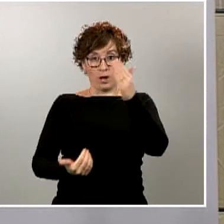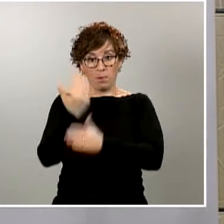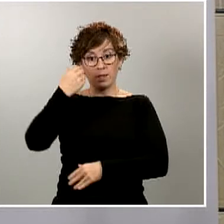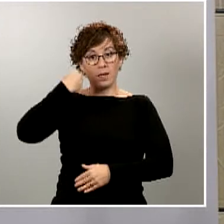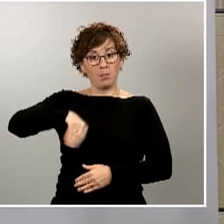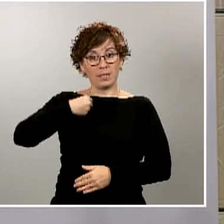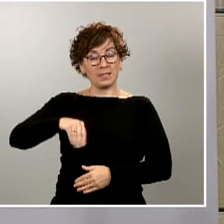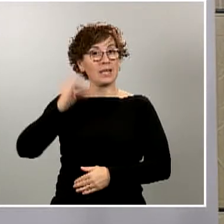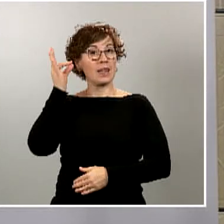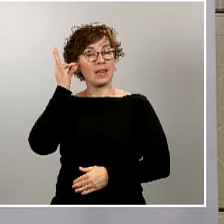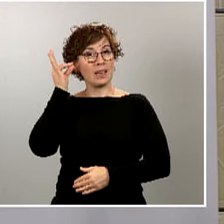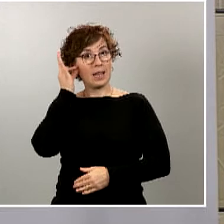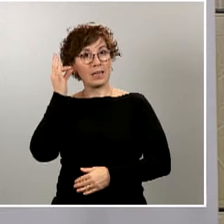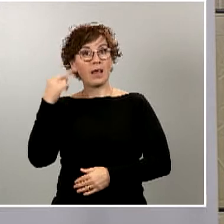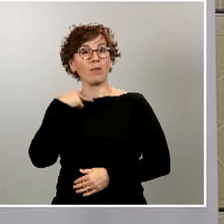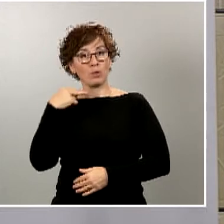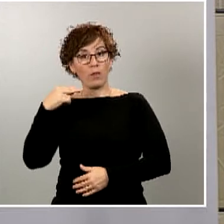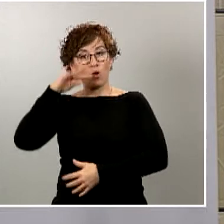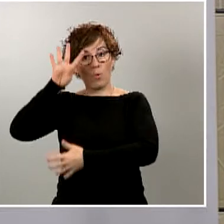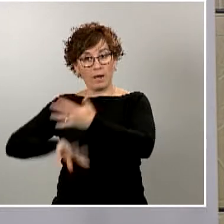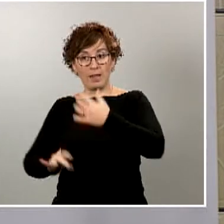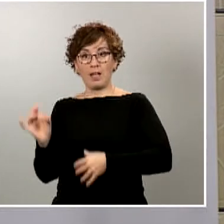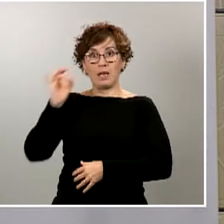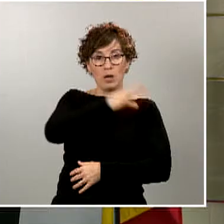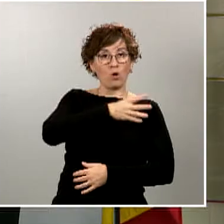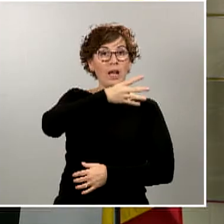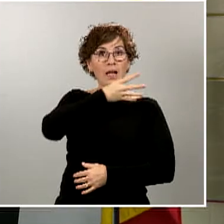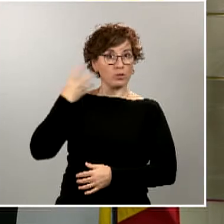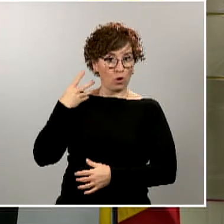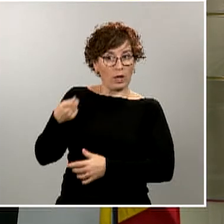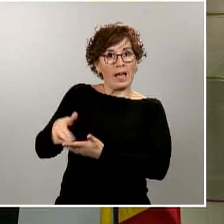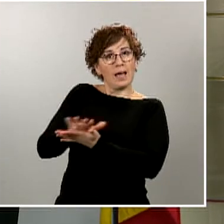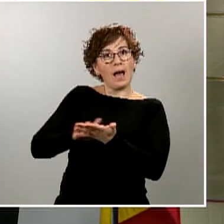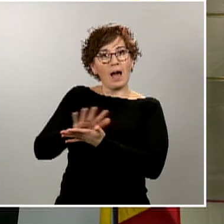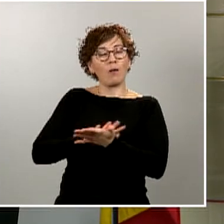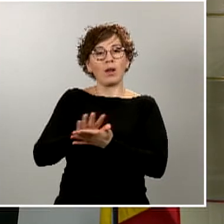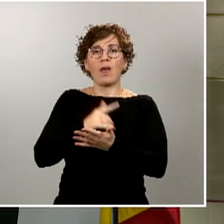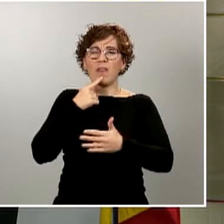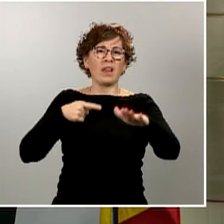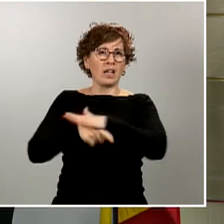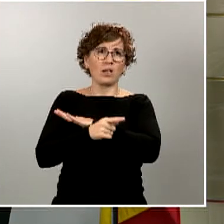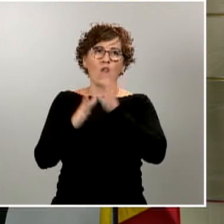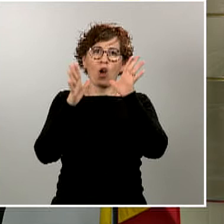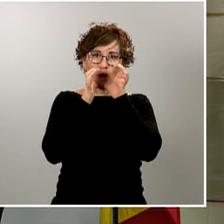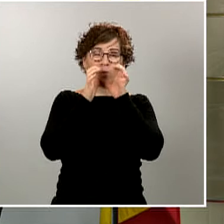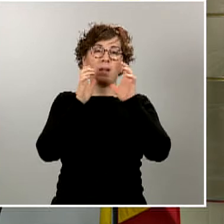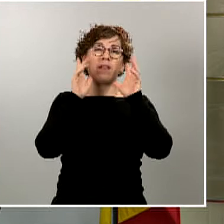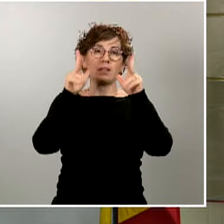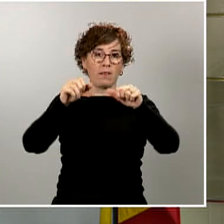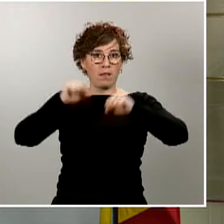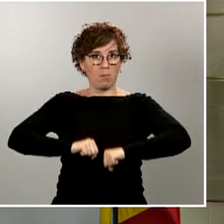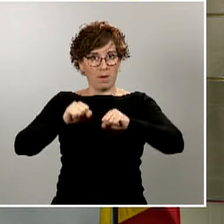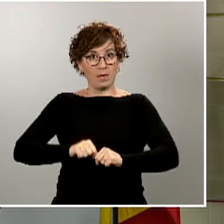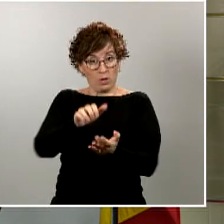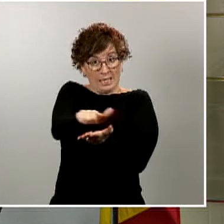al presidente Torra, le ha enviado una carta, en relación a lo que califica de nefasta gestión de las residencias de mayores. ¿Qué tiene intención